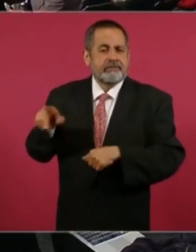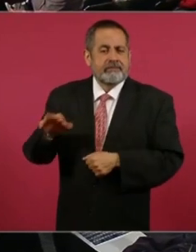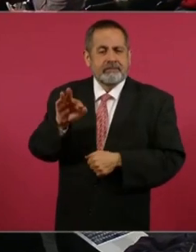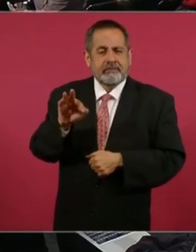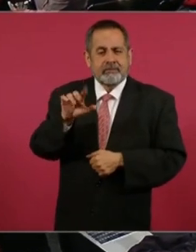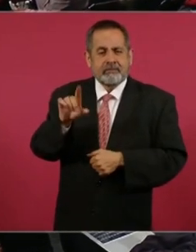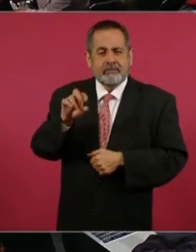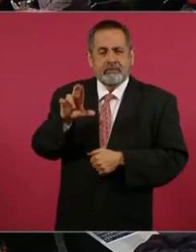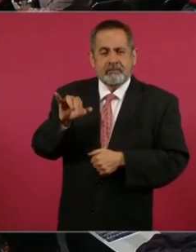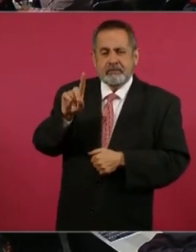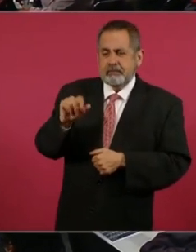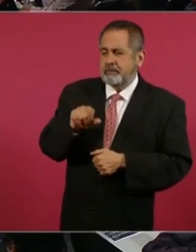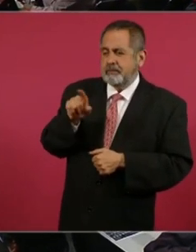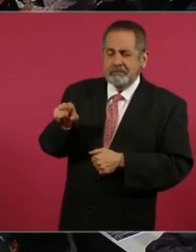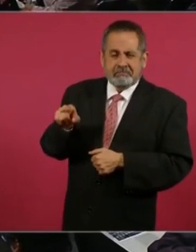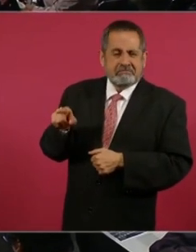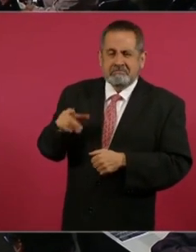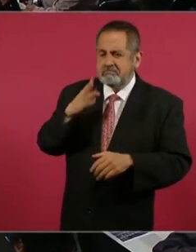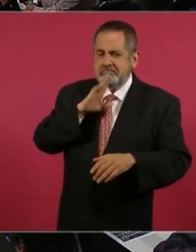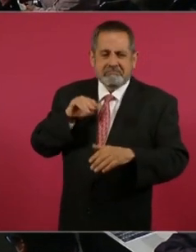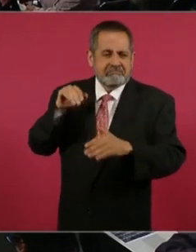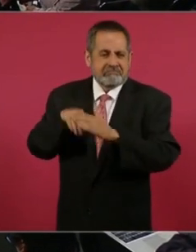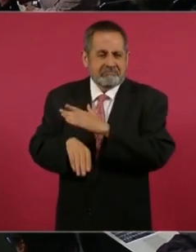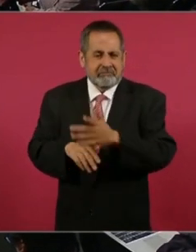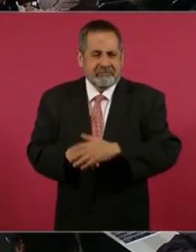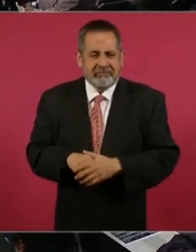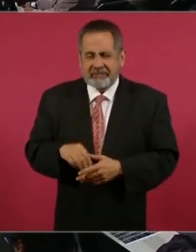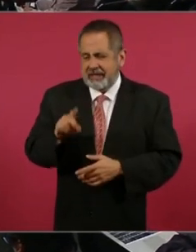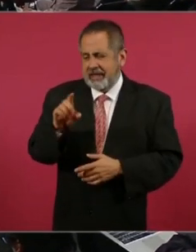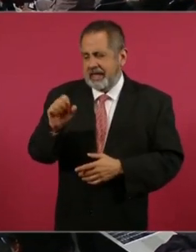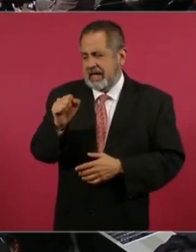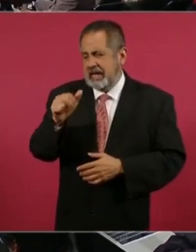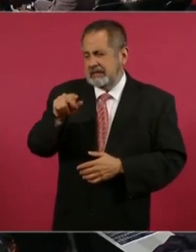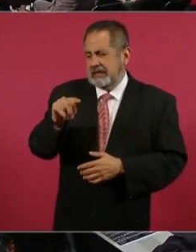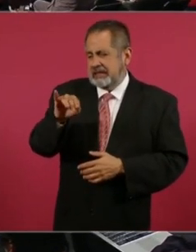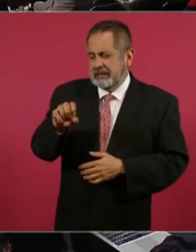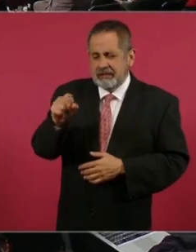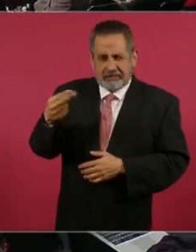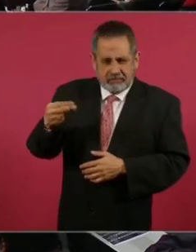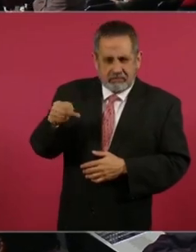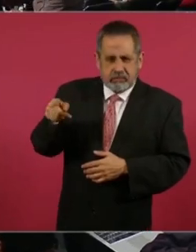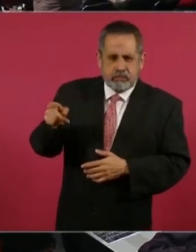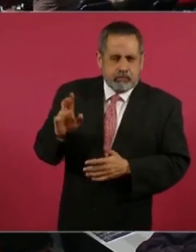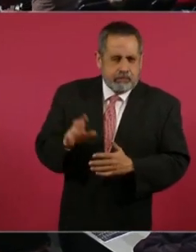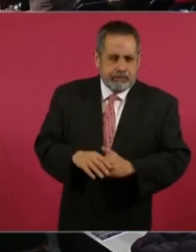al gobernador de Florida, a DeSantis.